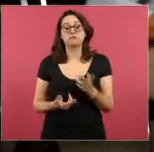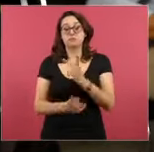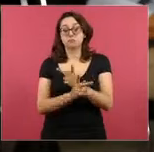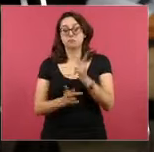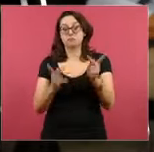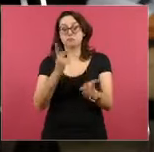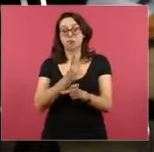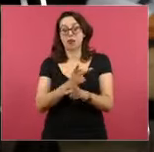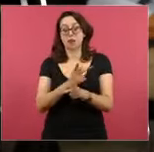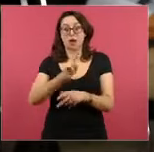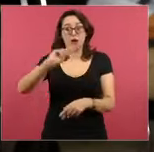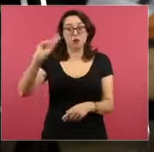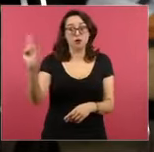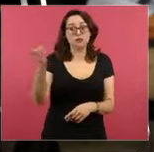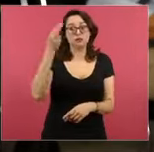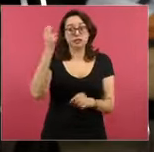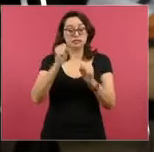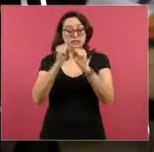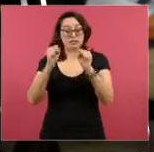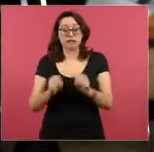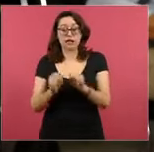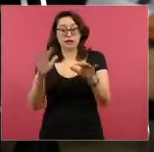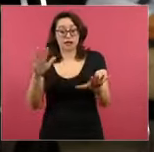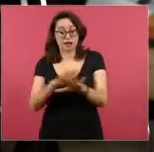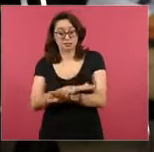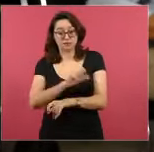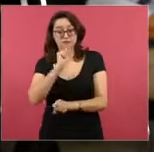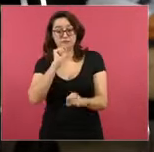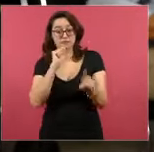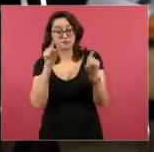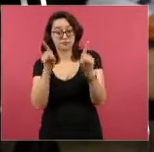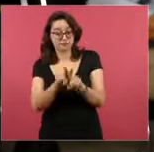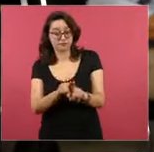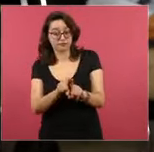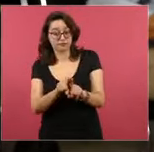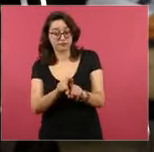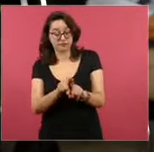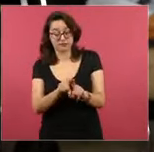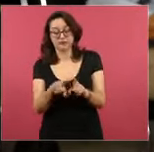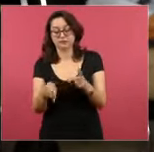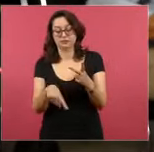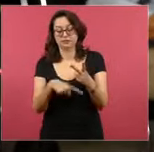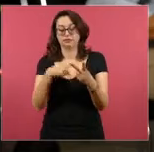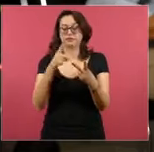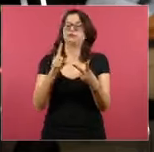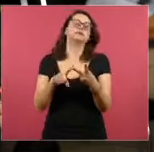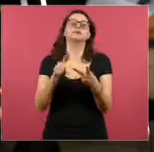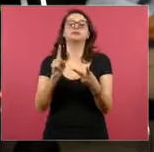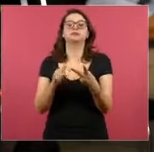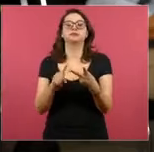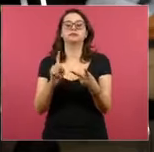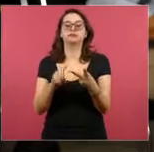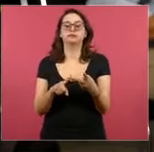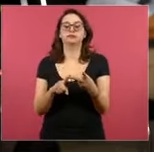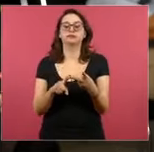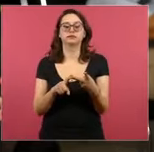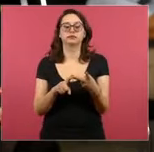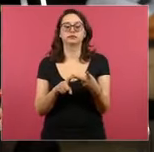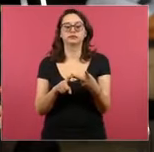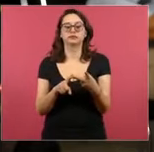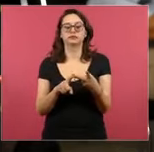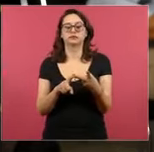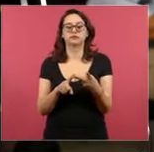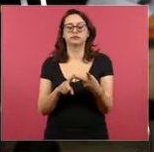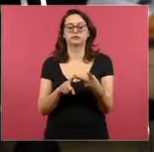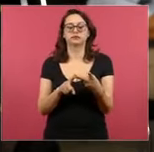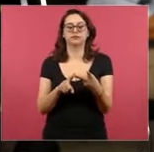hacia los siguientes niveles. Y también, si me lo permite, quisiera saber si nos puede hablar un poquito de esta reunión